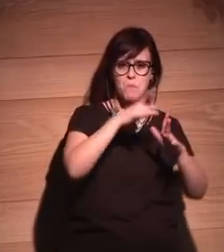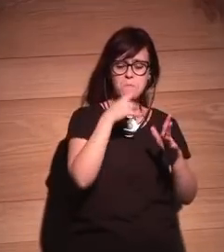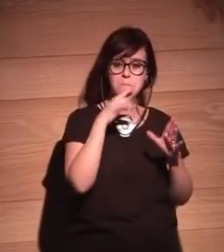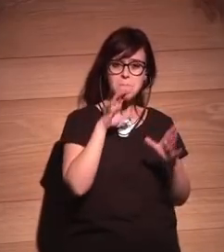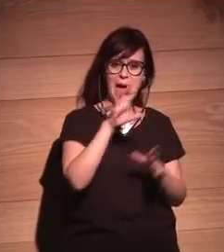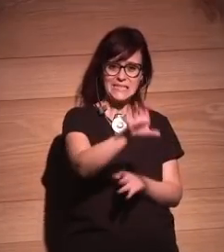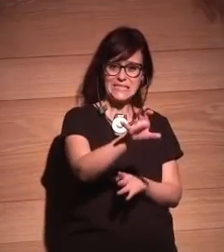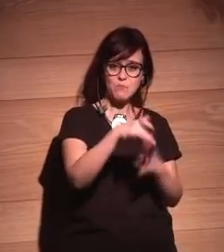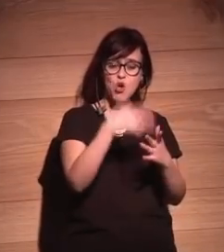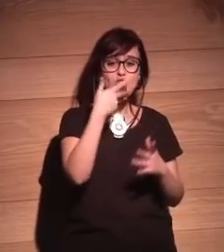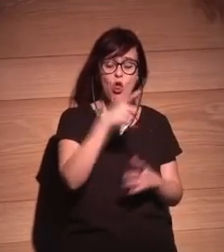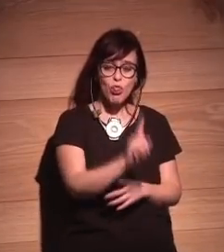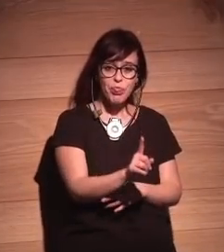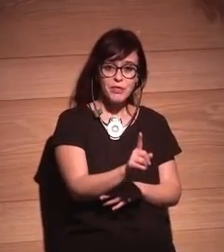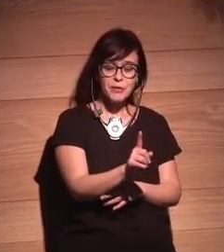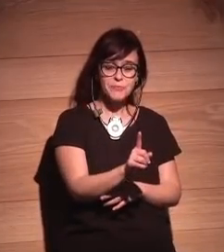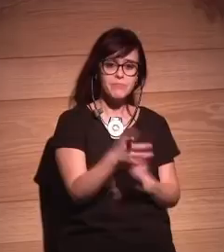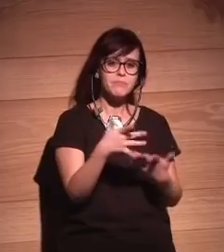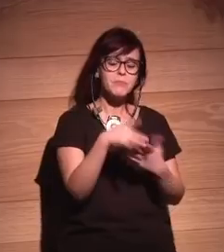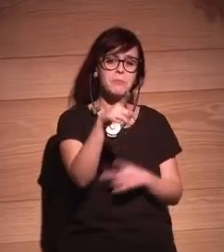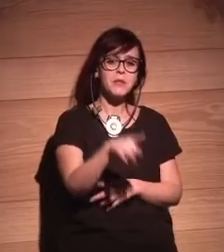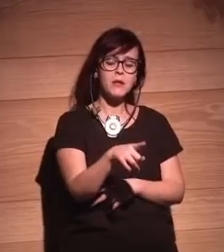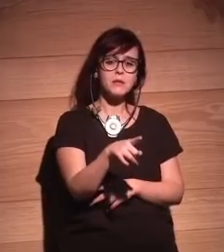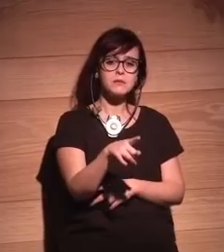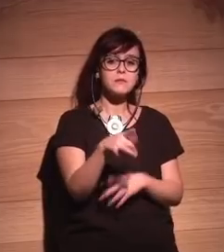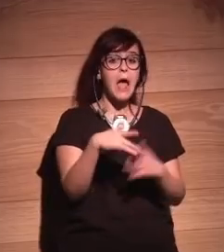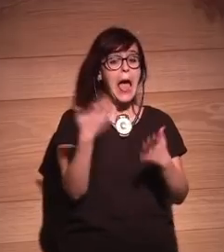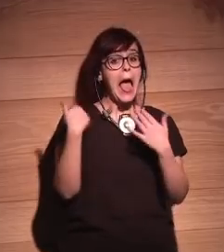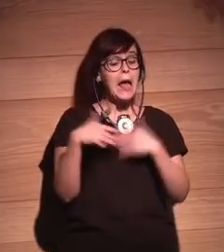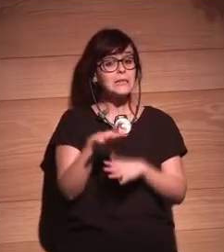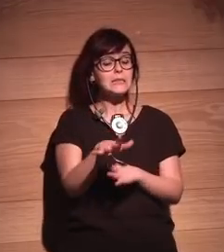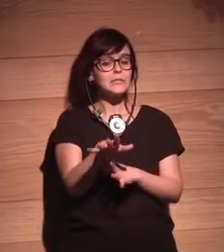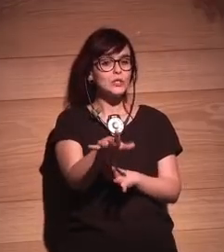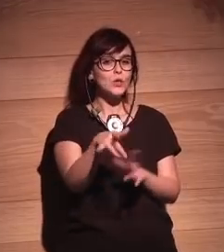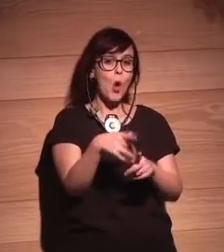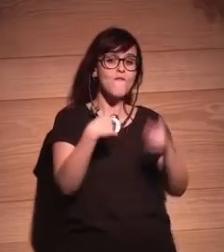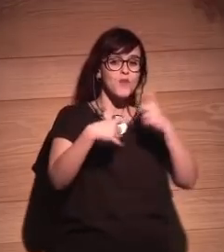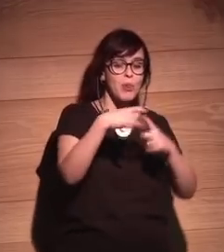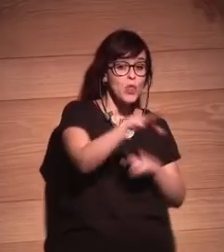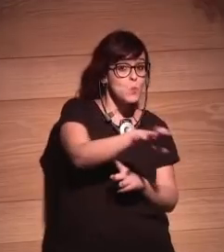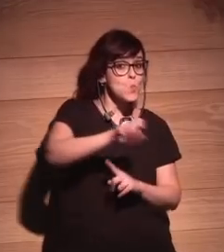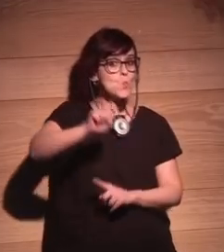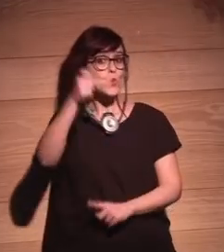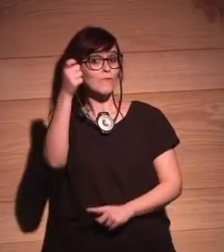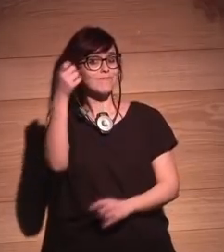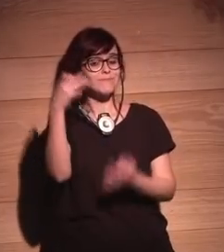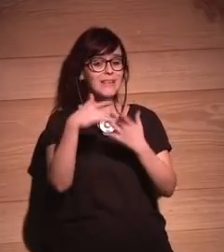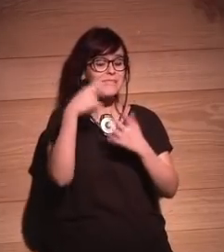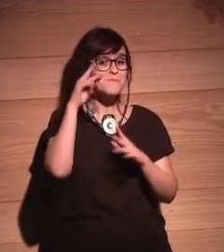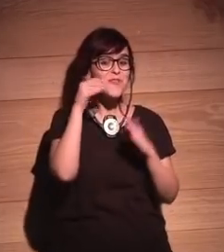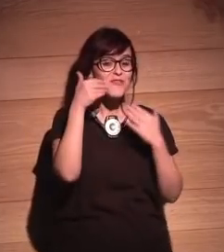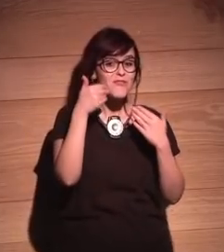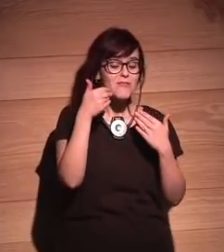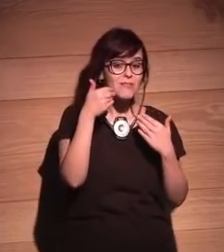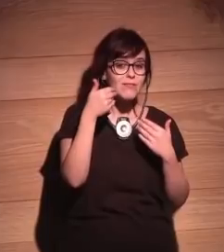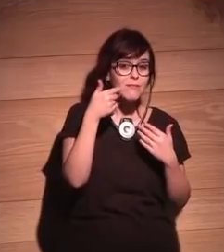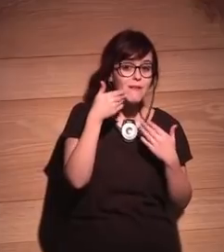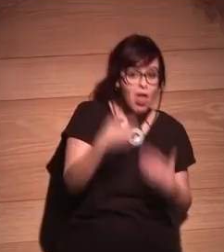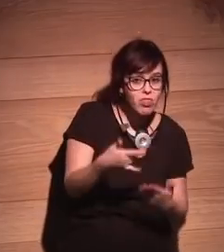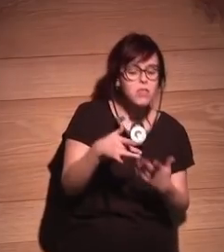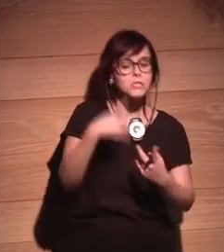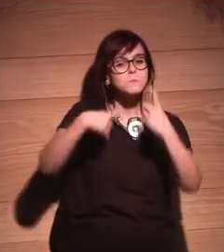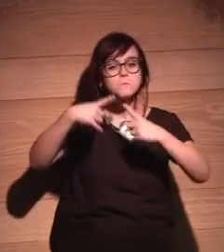país, algo que no se conoce, y tratamos de sacar información con expertos, les pedimos decirnos si es interesante